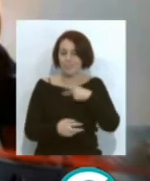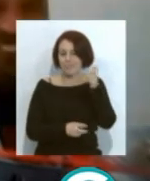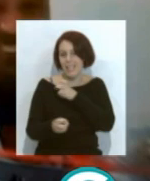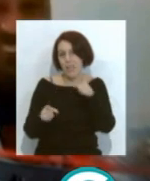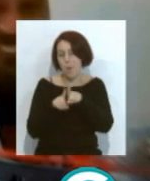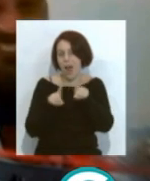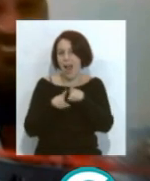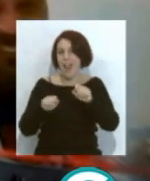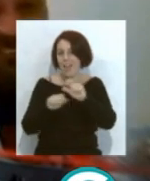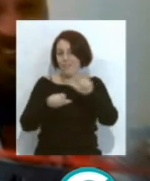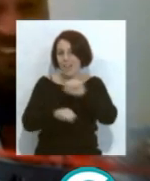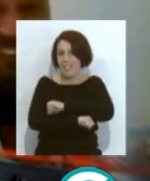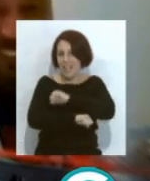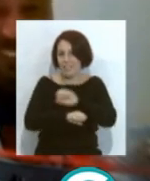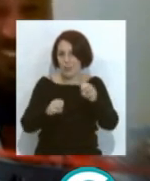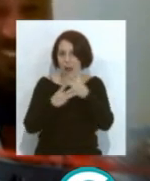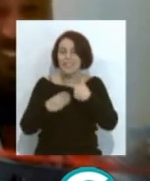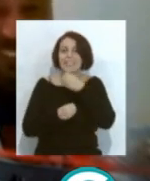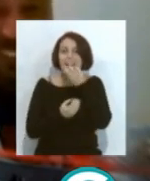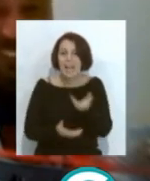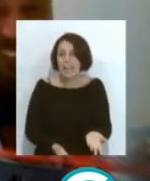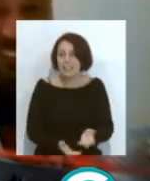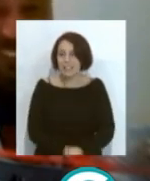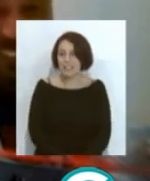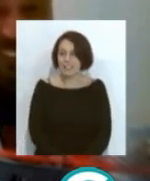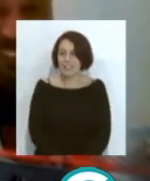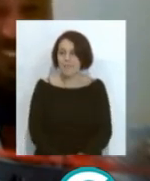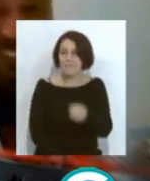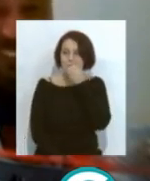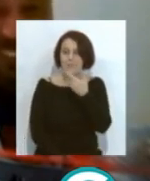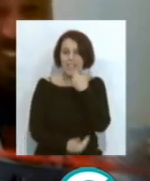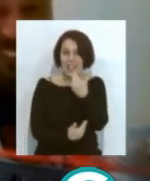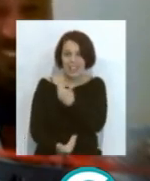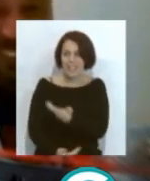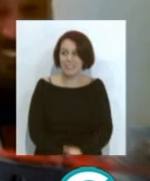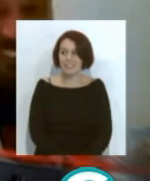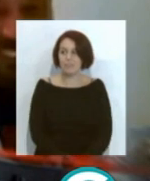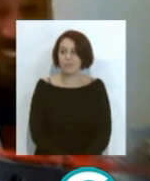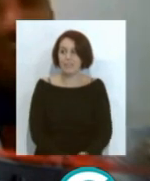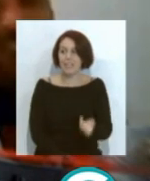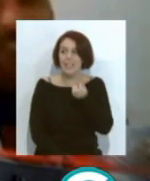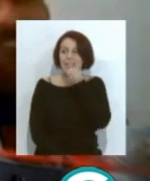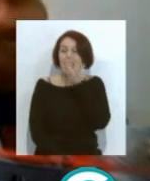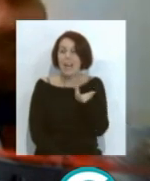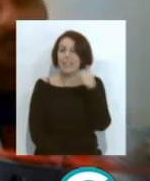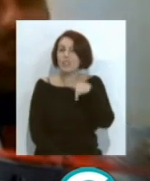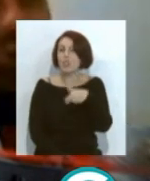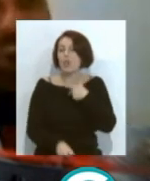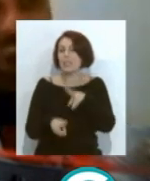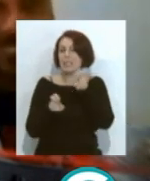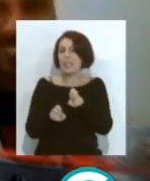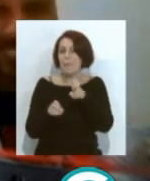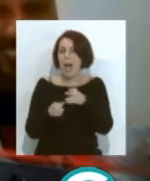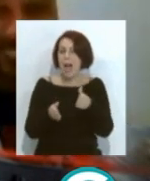ventana virtual. ¿Cómo estás? Muy bien, muchas gracias. ¿Cómo está siendo, David, esto de la Carretera y